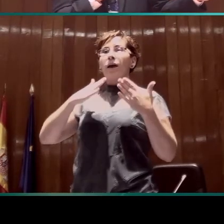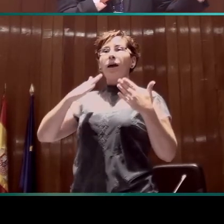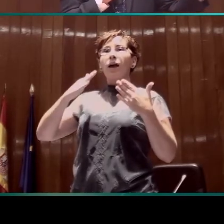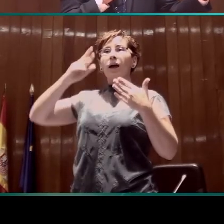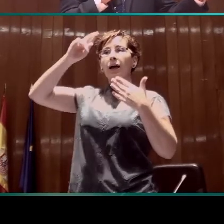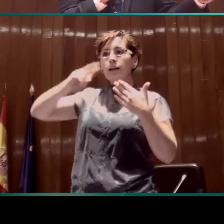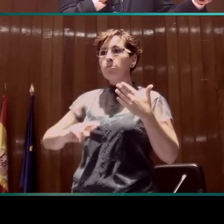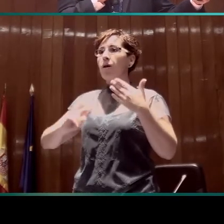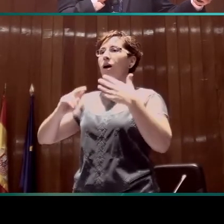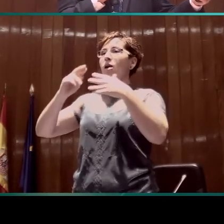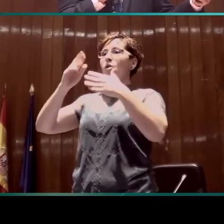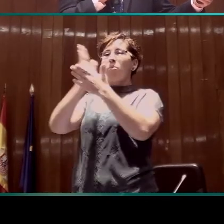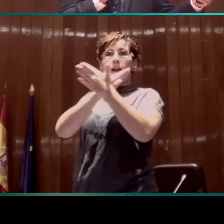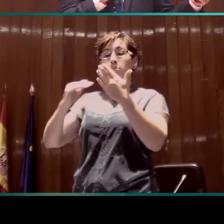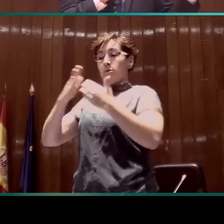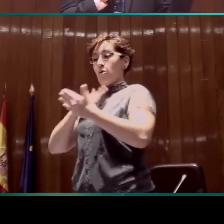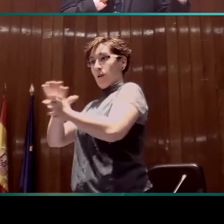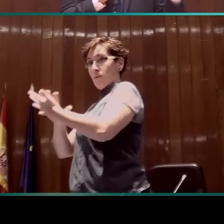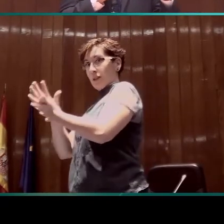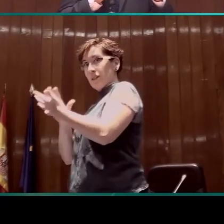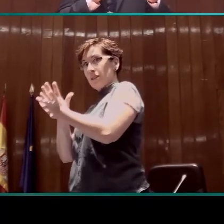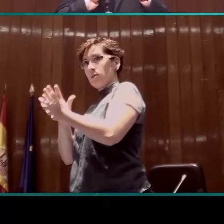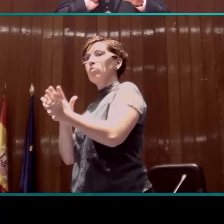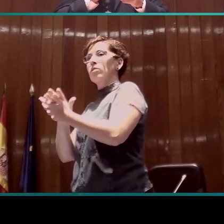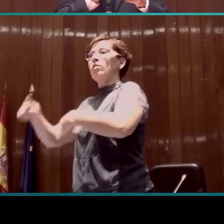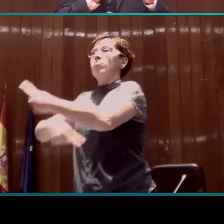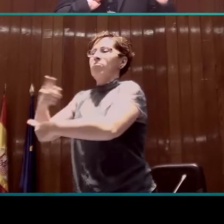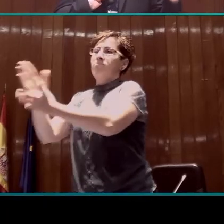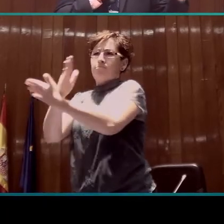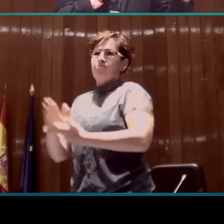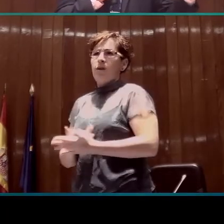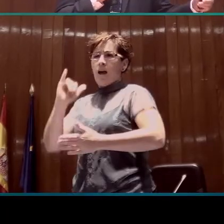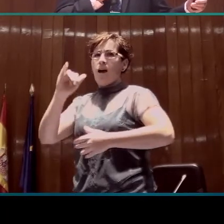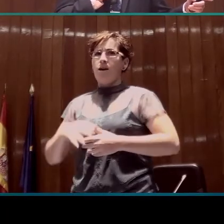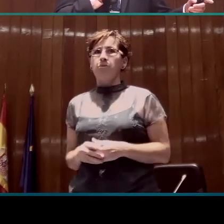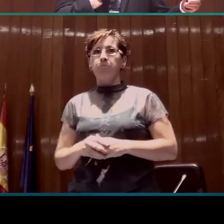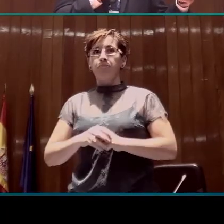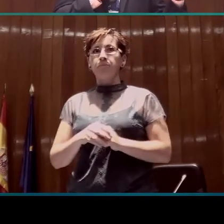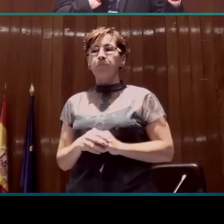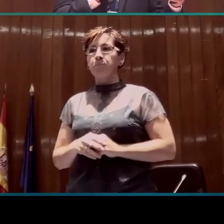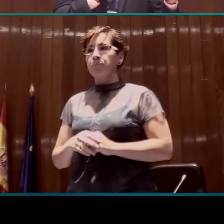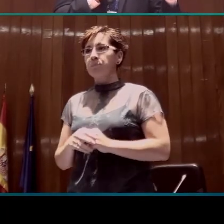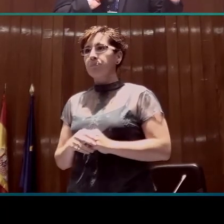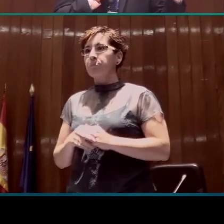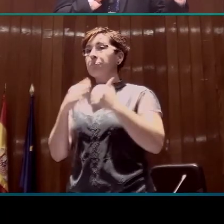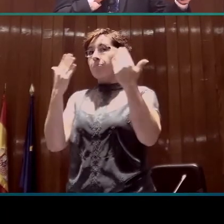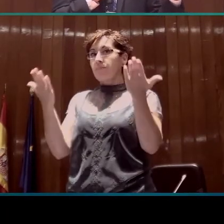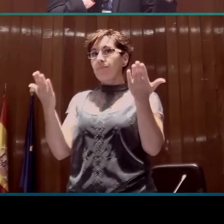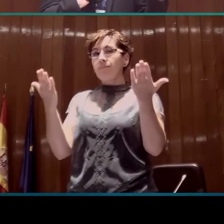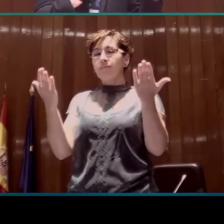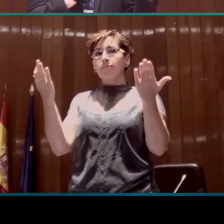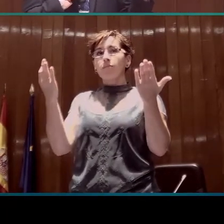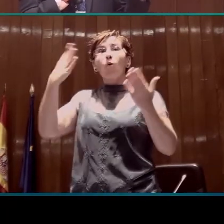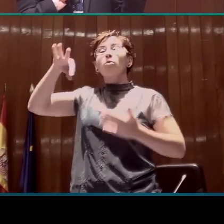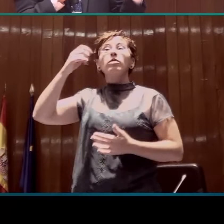aquí que distintos parámetros configuracionales crean efectos diferentes. Resta por saber si esos